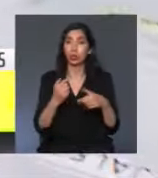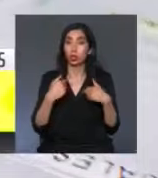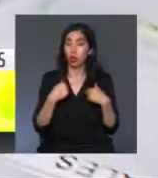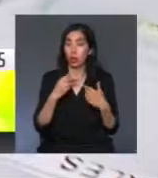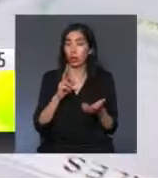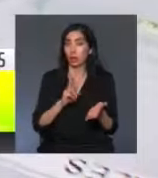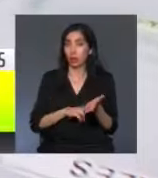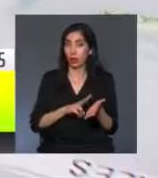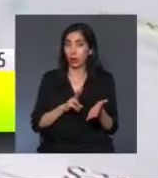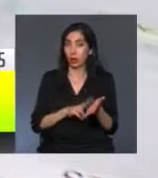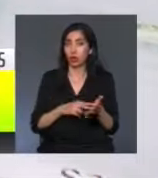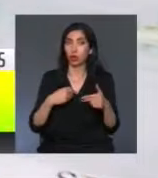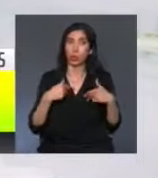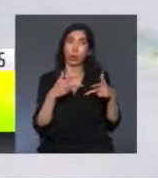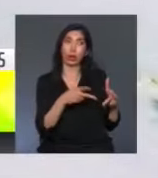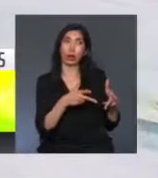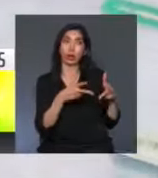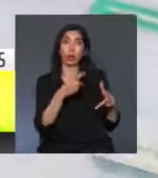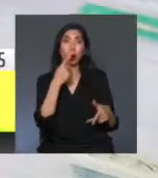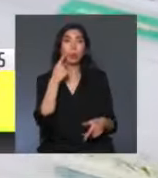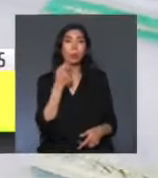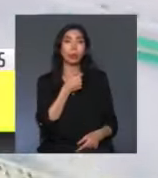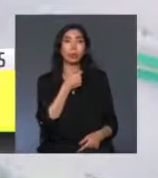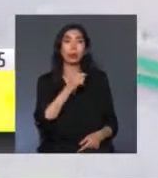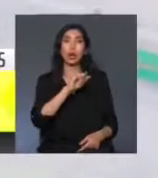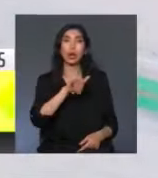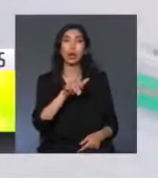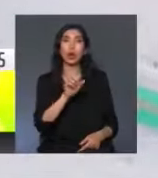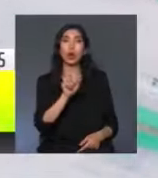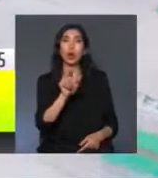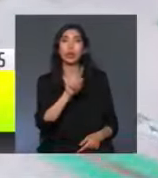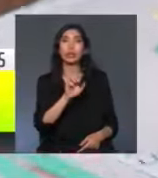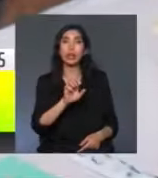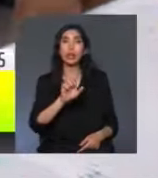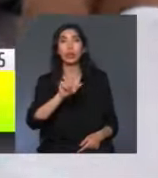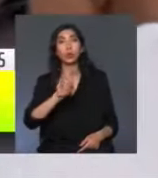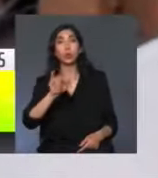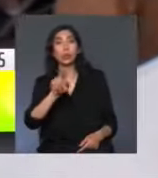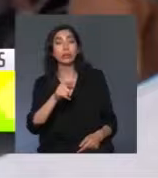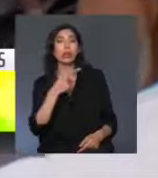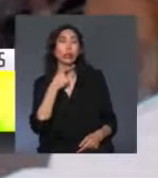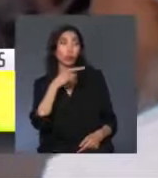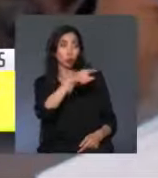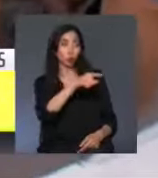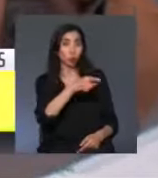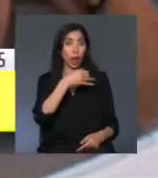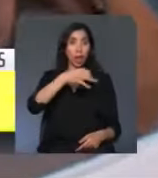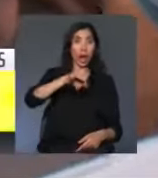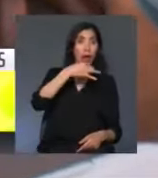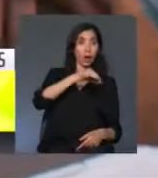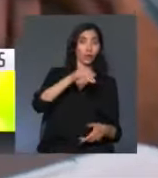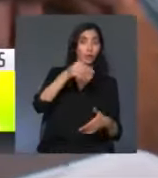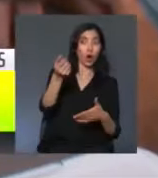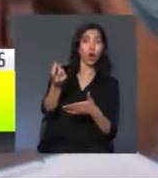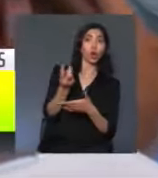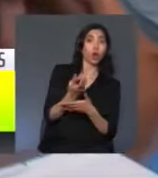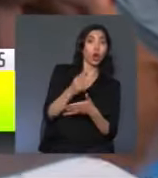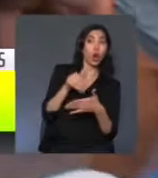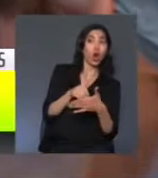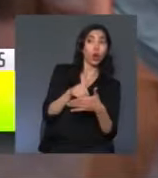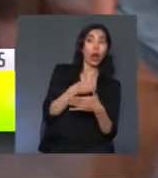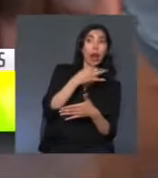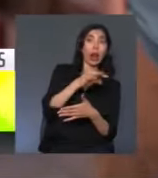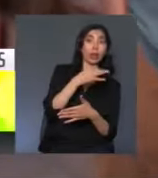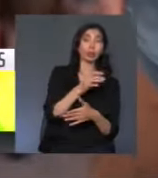hinché mucho a José Luis. José Luis, tú vayas a cantar los votos, supongo, que es lo que queremos ver. Y no puede. No, porque